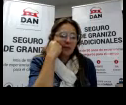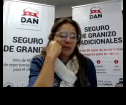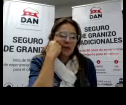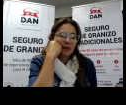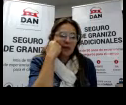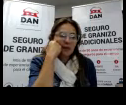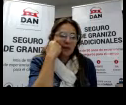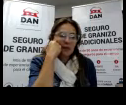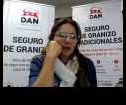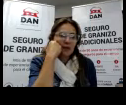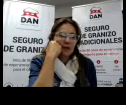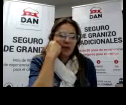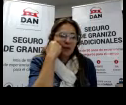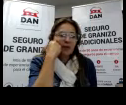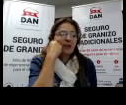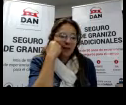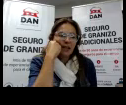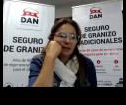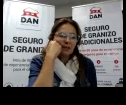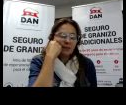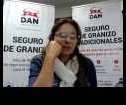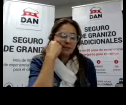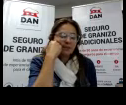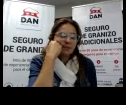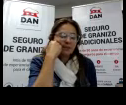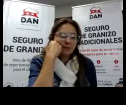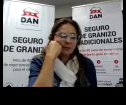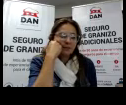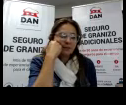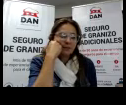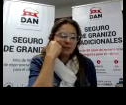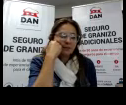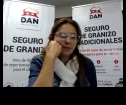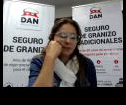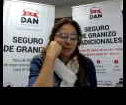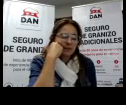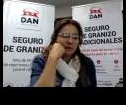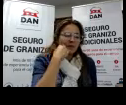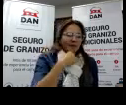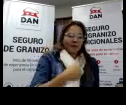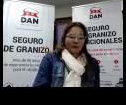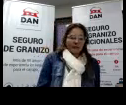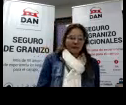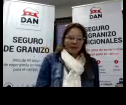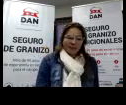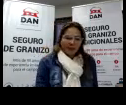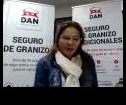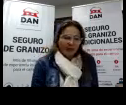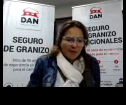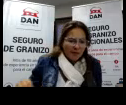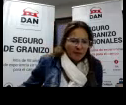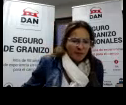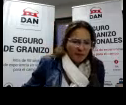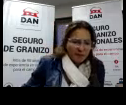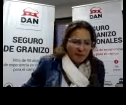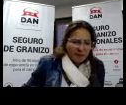inestabilidad. Por eso fue la rotación del viento al sur, el descenso de temperatura. Había inestabilidad latente. Lo que pasa que se esperaba que